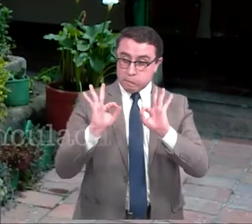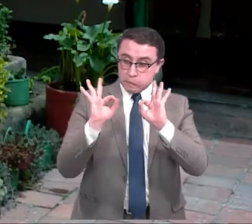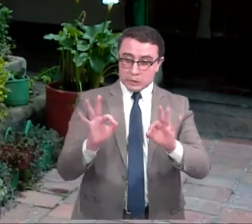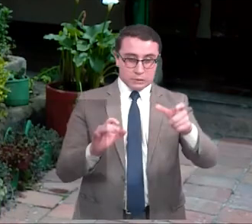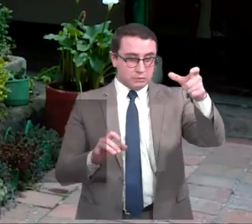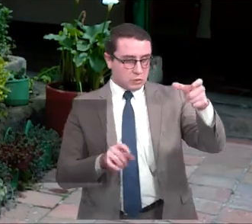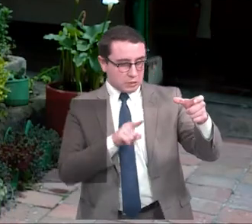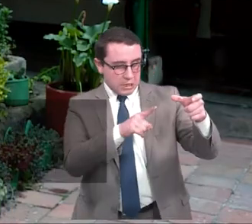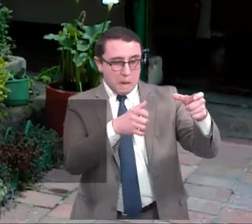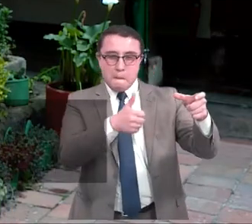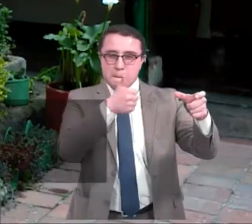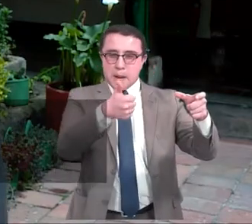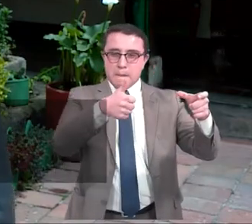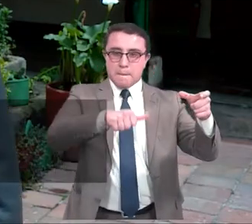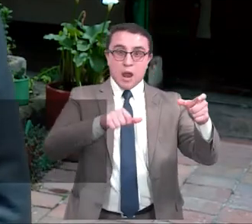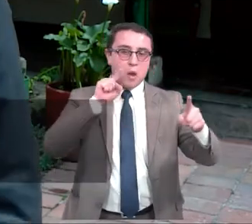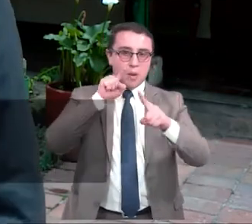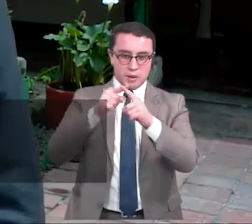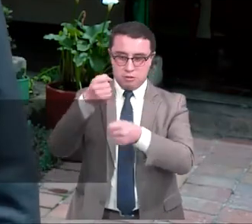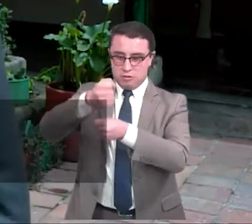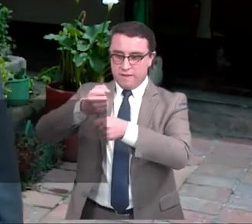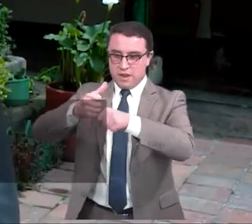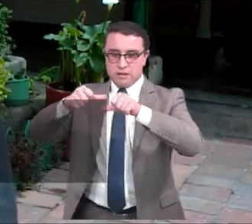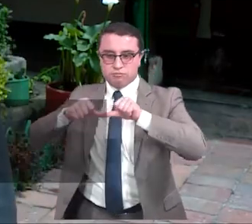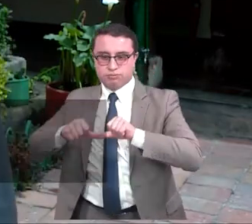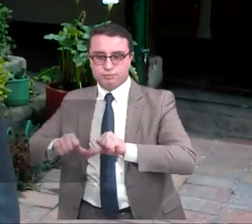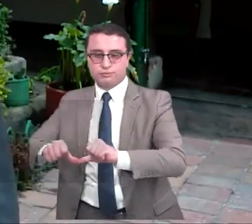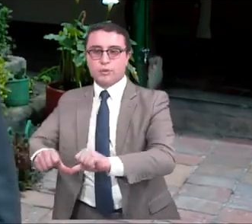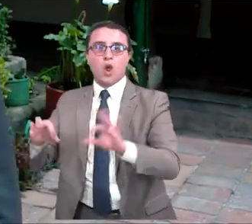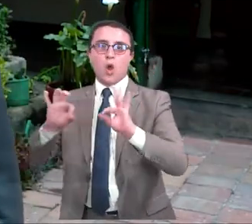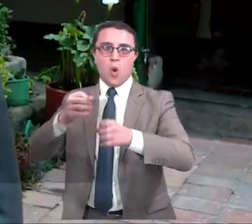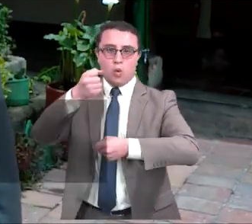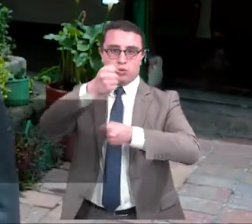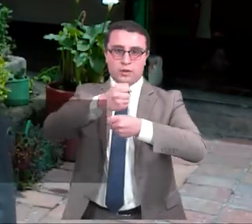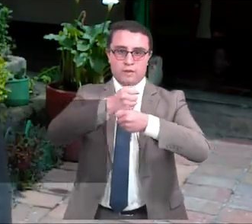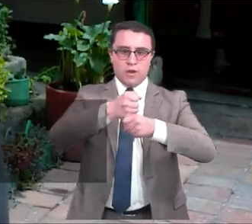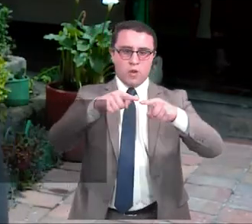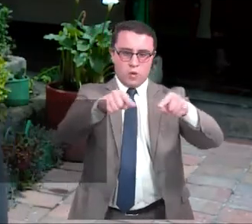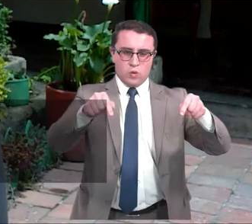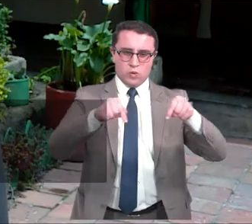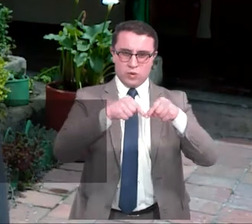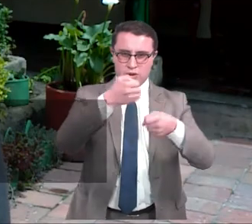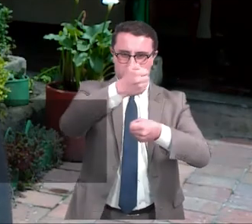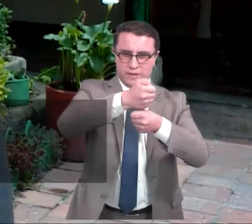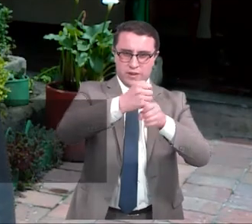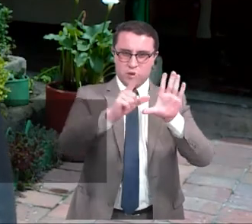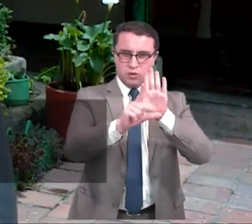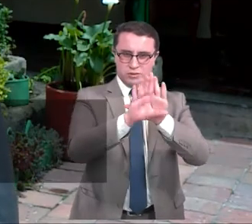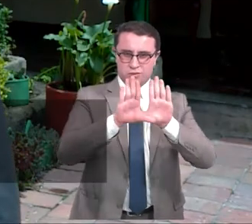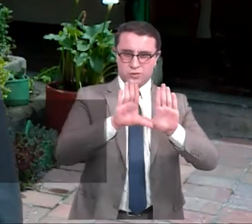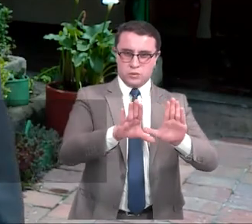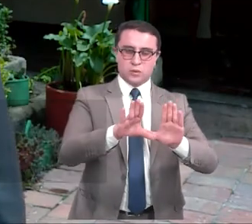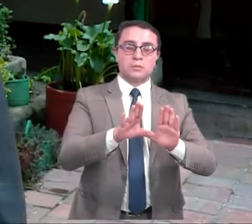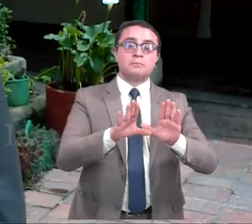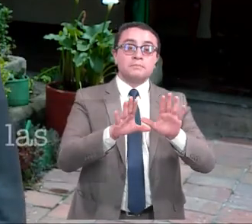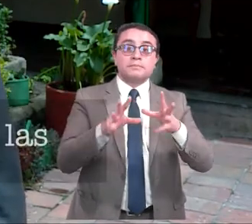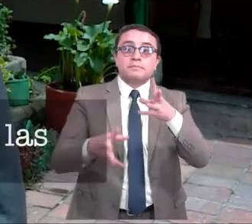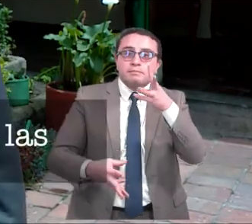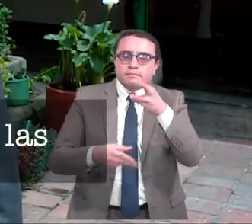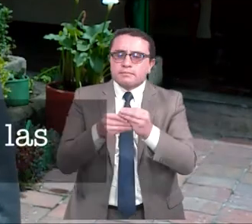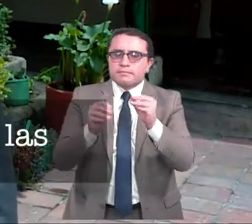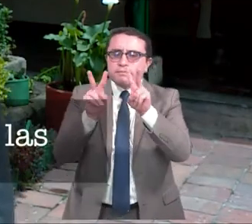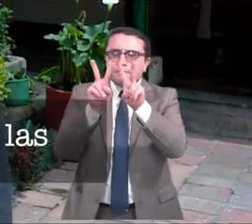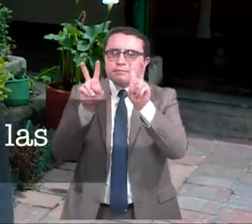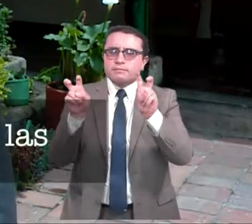vinculada en las UTLs o de planta en el Senado. Y también realizamos